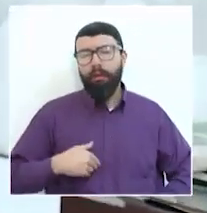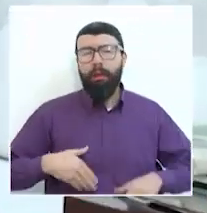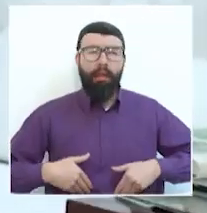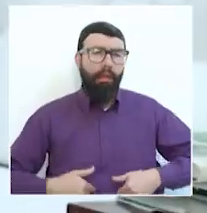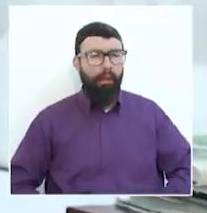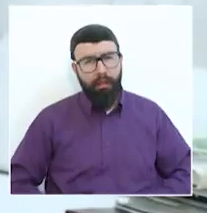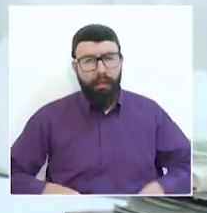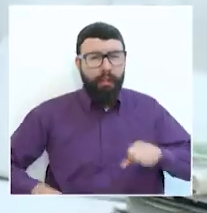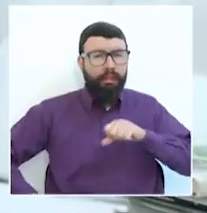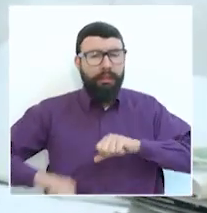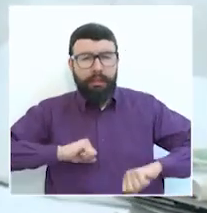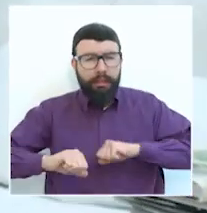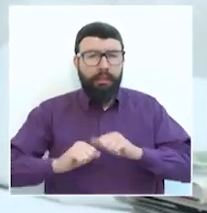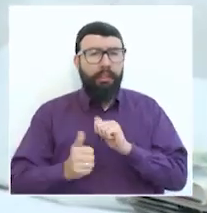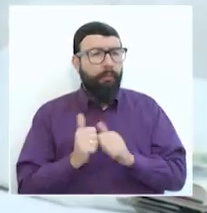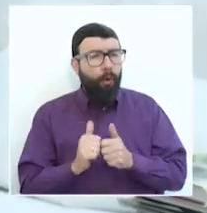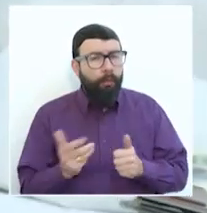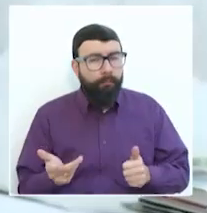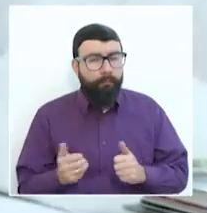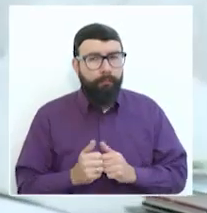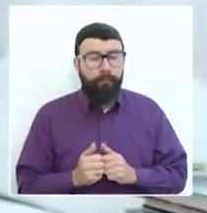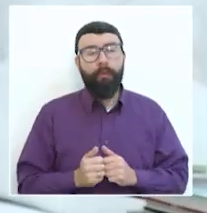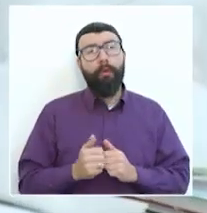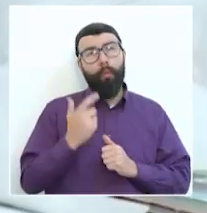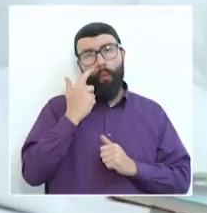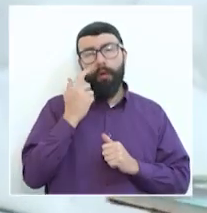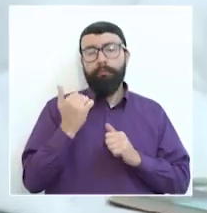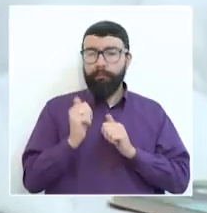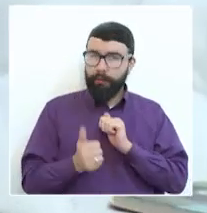que el deporte es muy delicado.